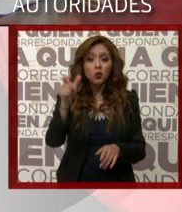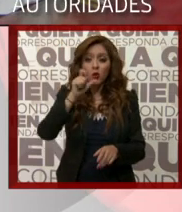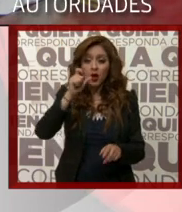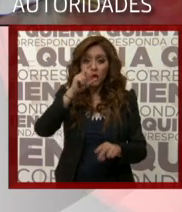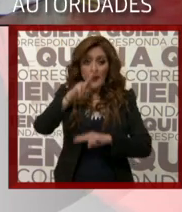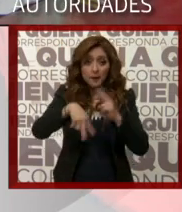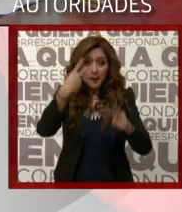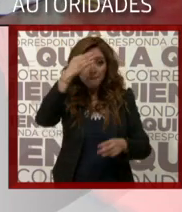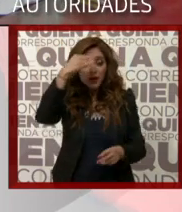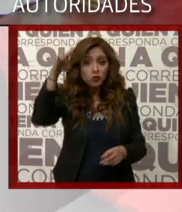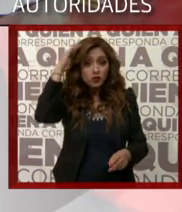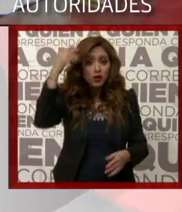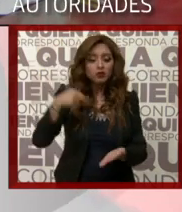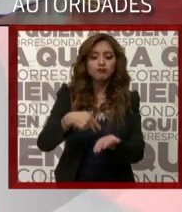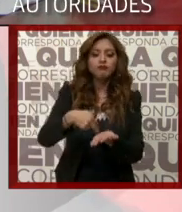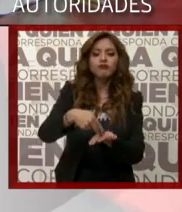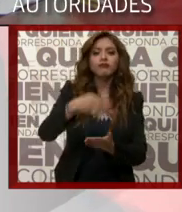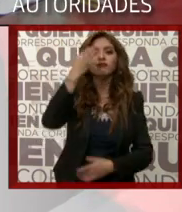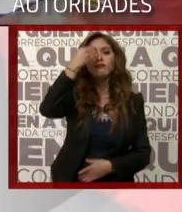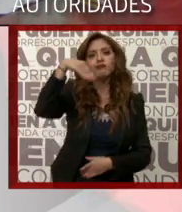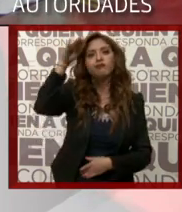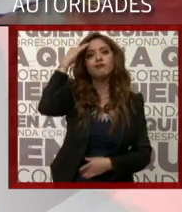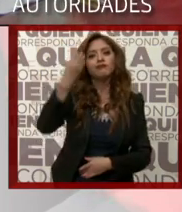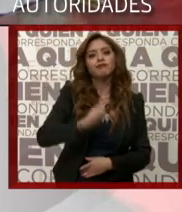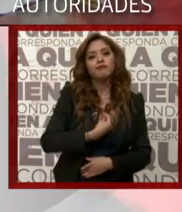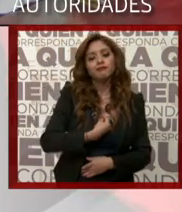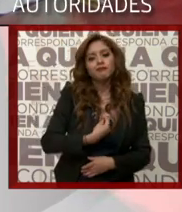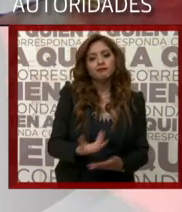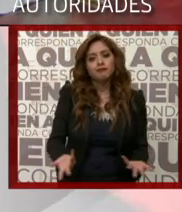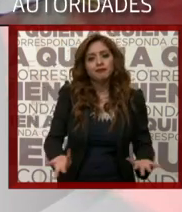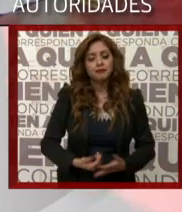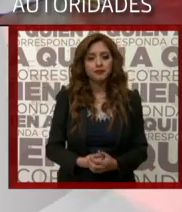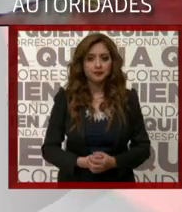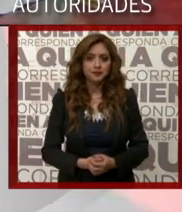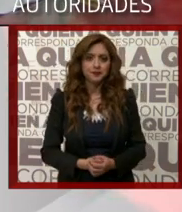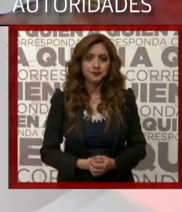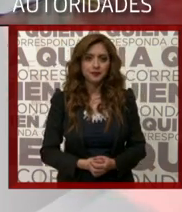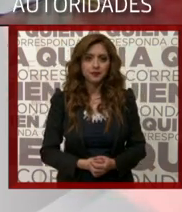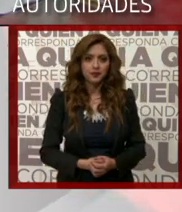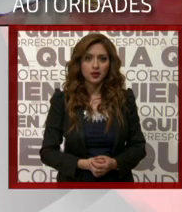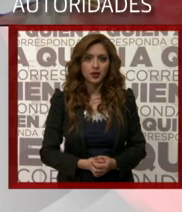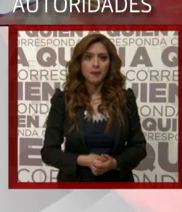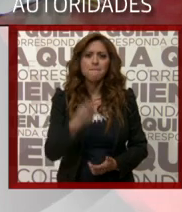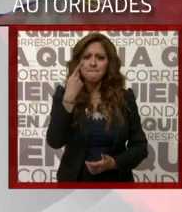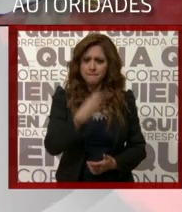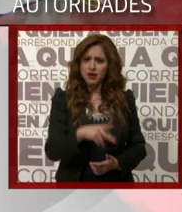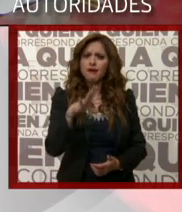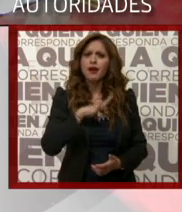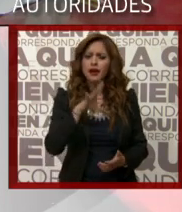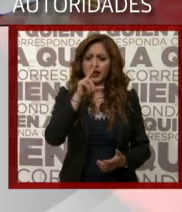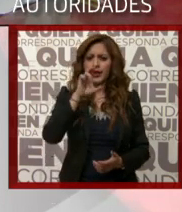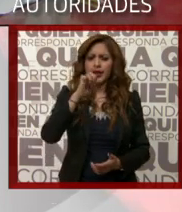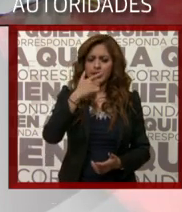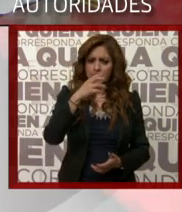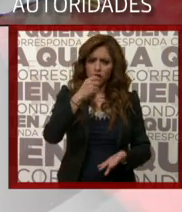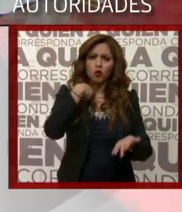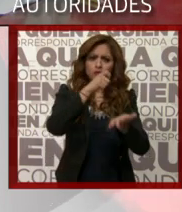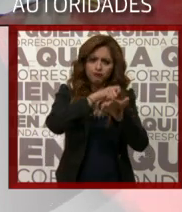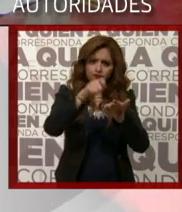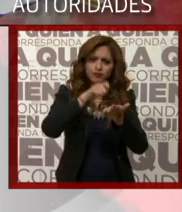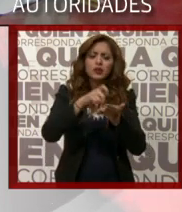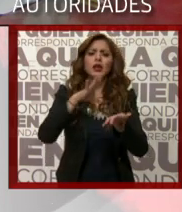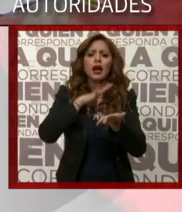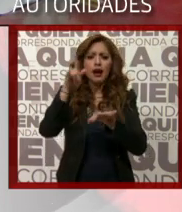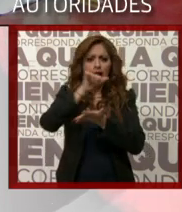bautizo. Entonces, hasta la primera comunión. Pero sí se hizo el registro, sí se sacó el